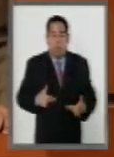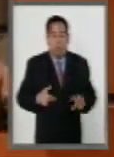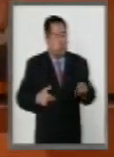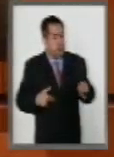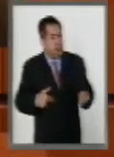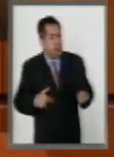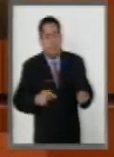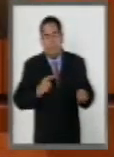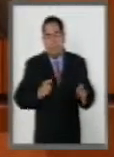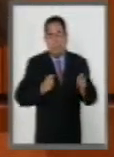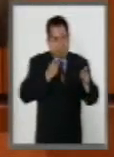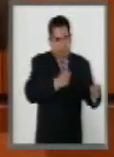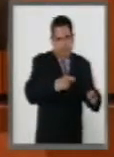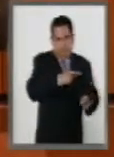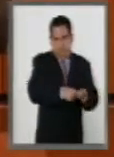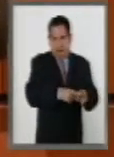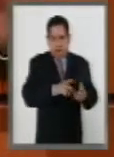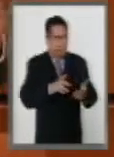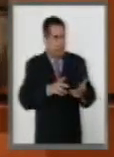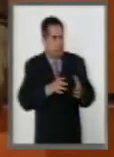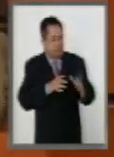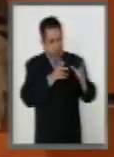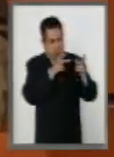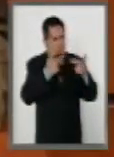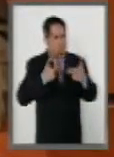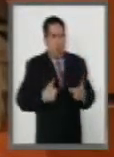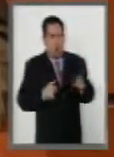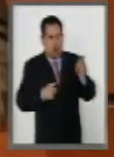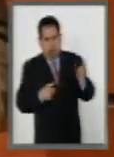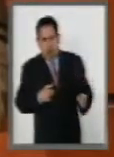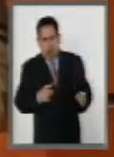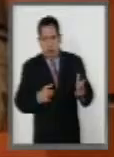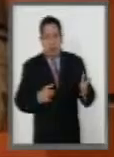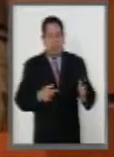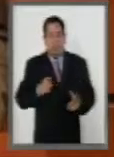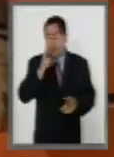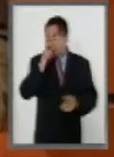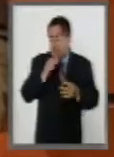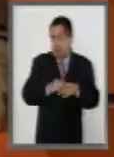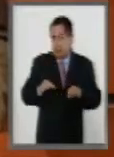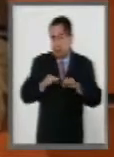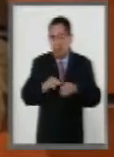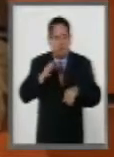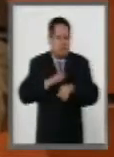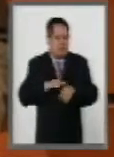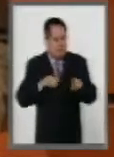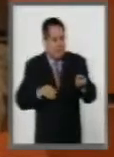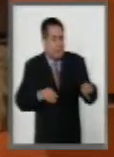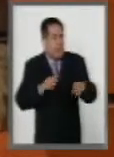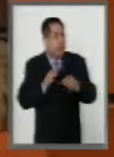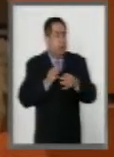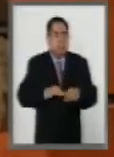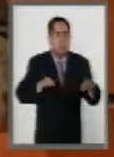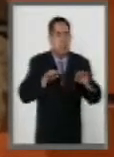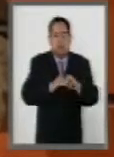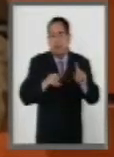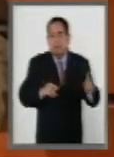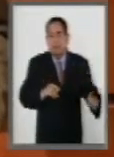y se les garantiza ese estatus, que es una de las partes más importantes.